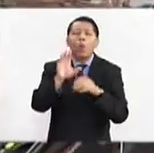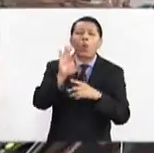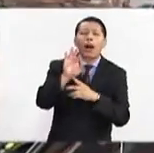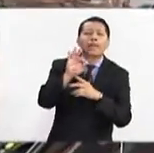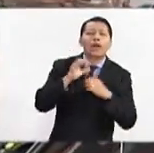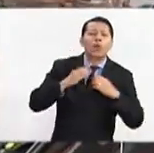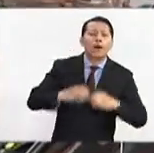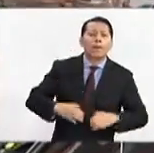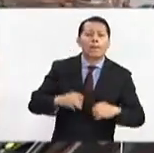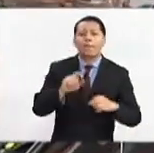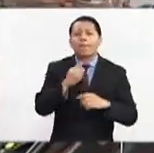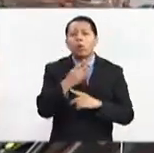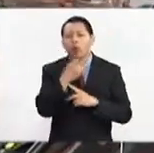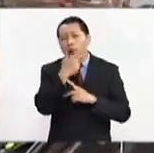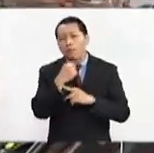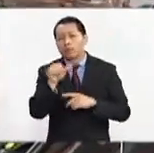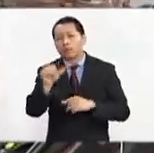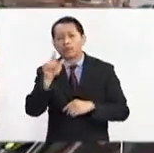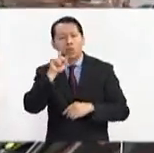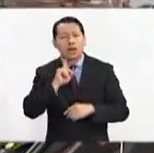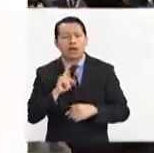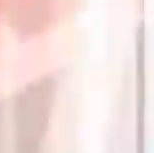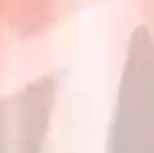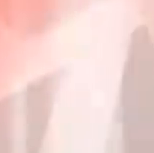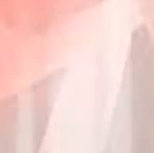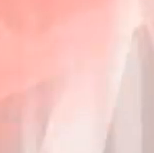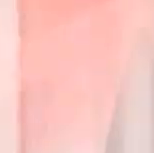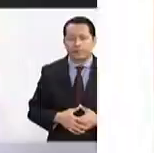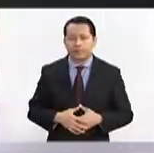a 24 hombres y 16 mujeres.